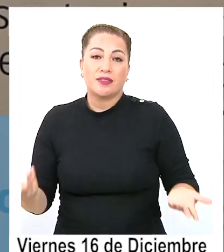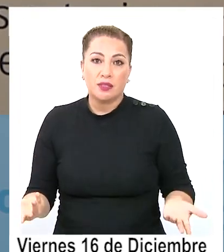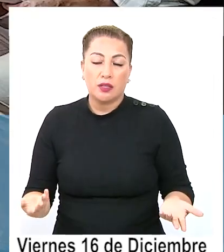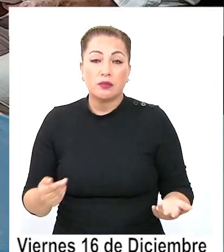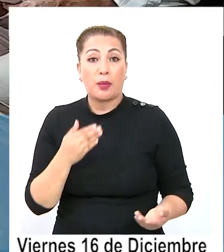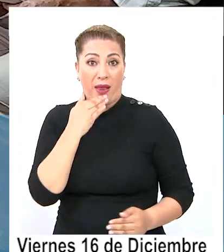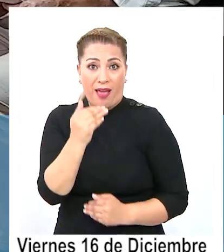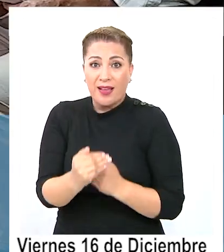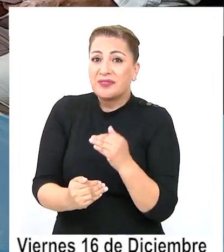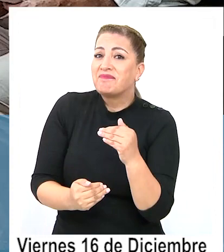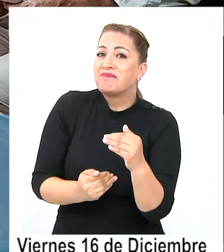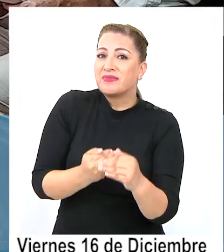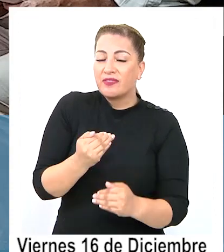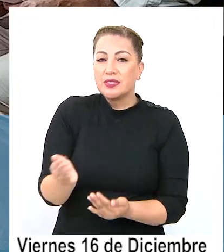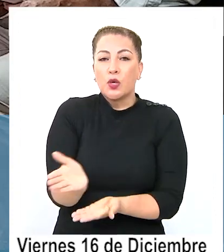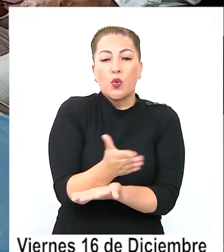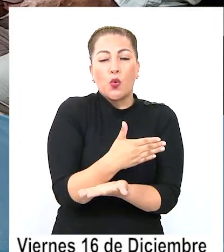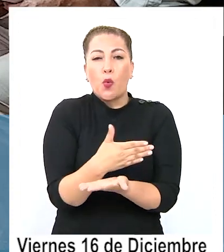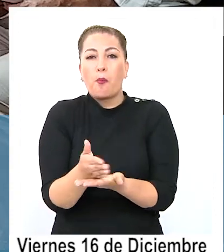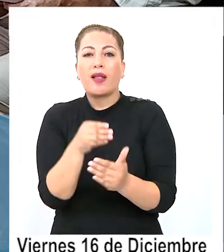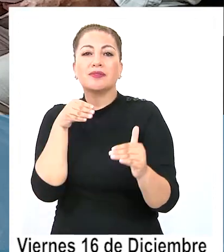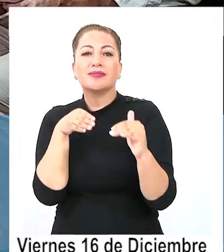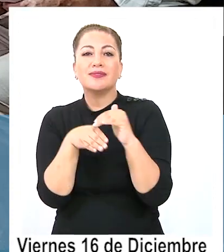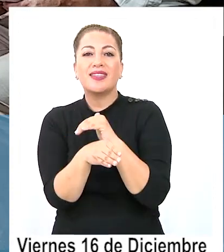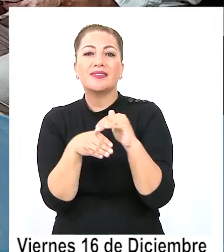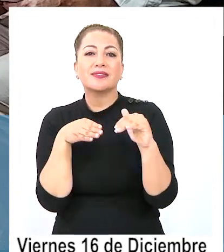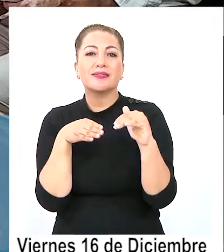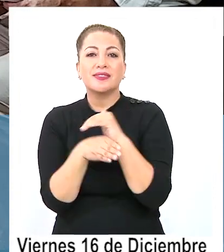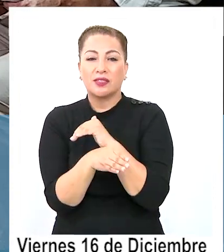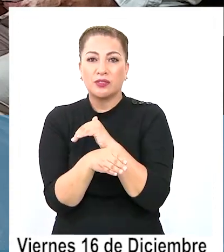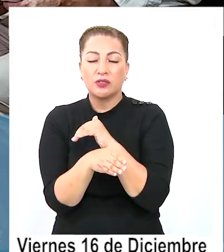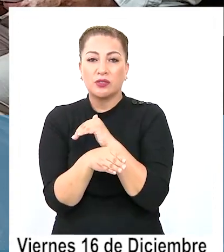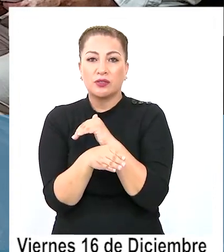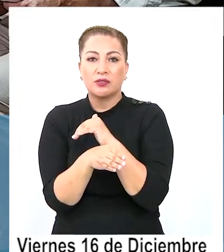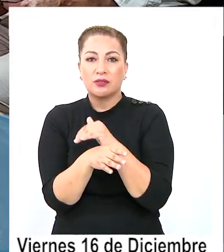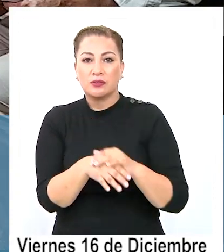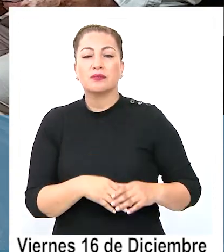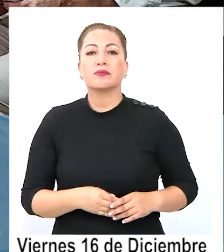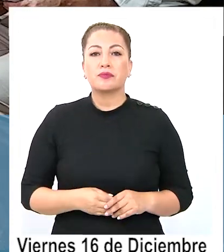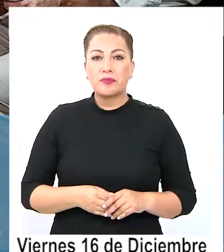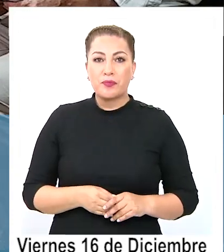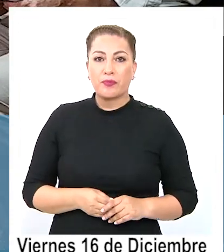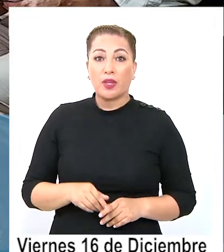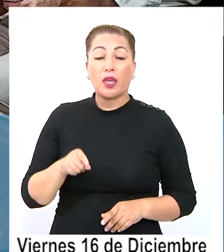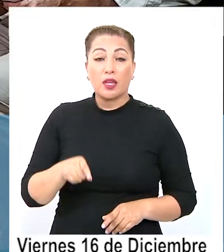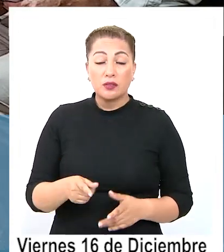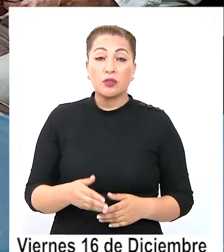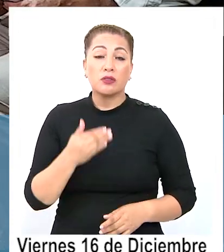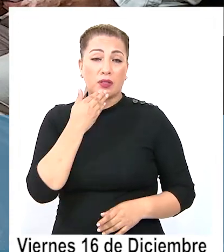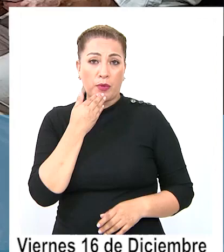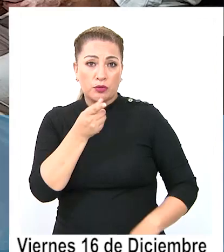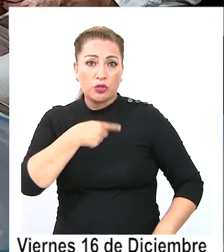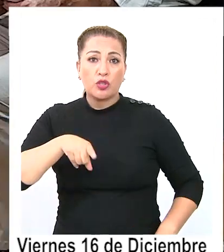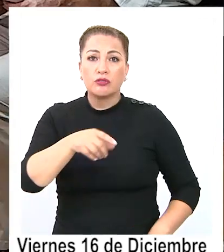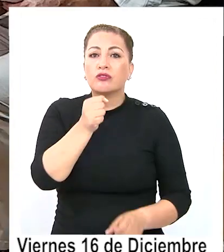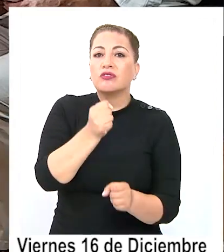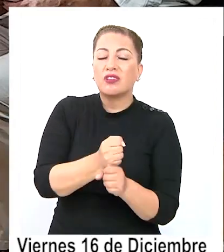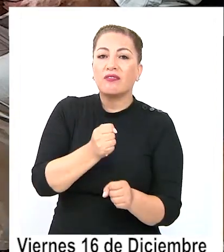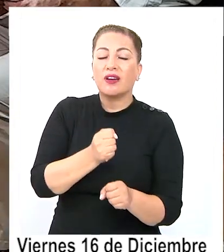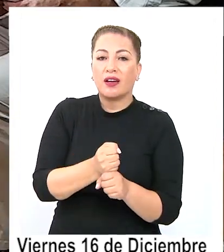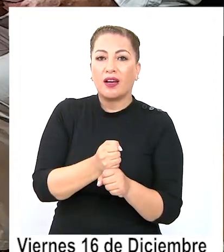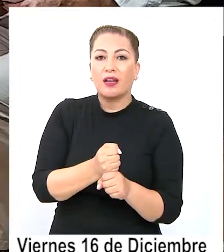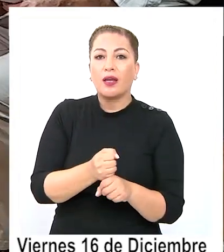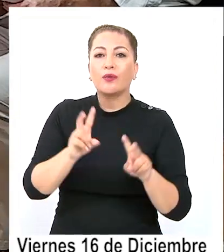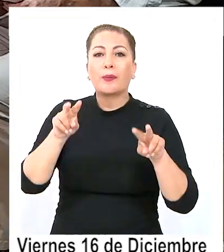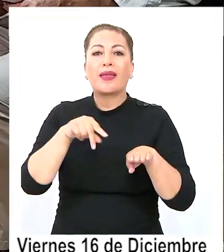ir avanzando en un plan de accesibilidad de la comuna. Y en eso la invitación es que nosotros podamos trabajar como